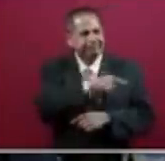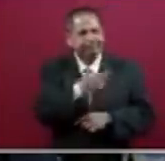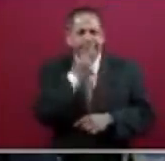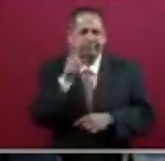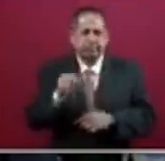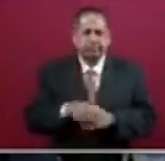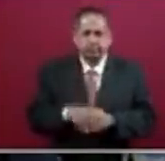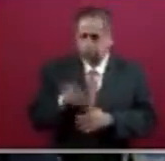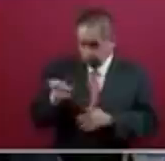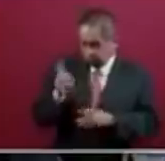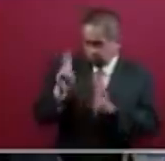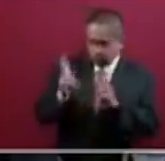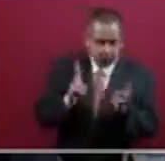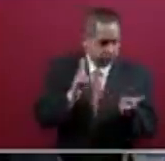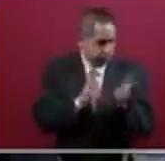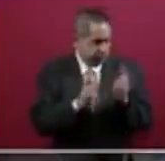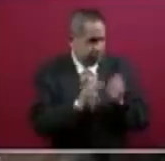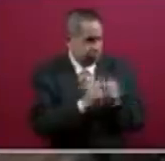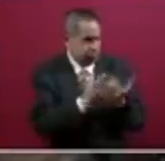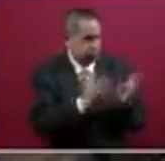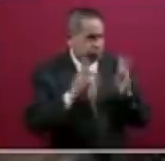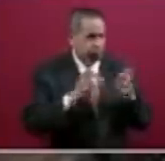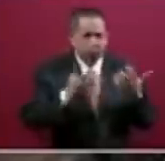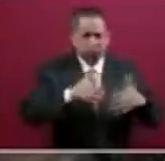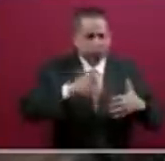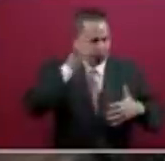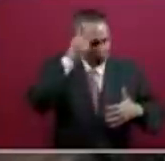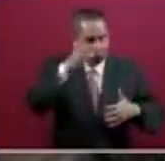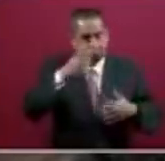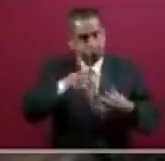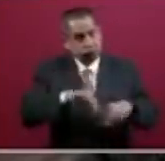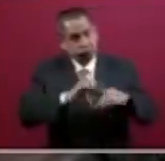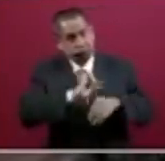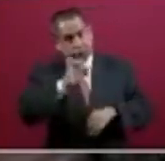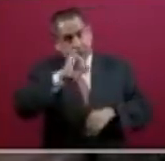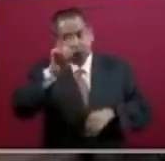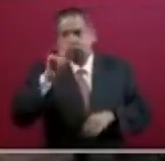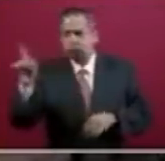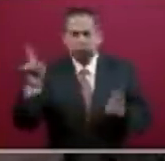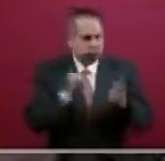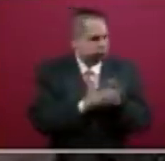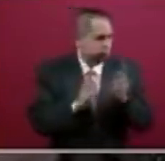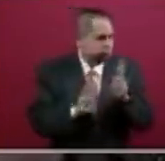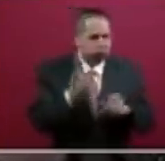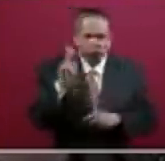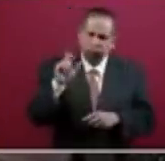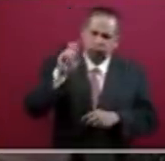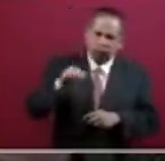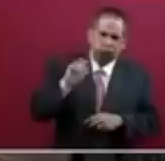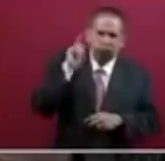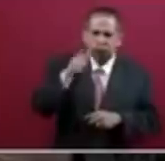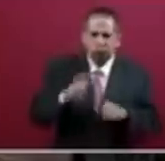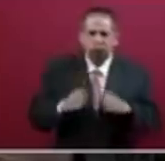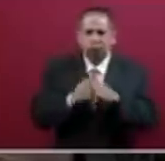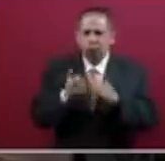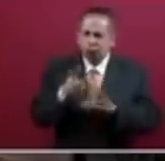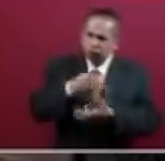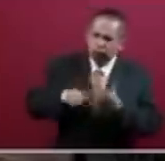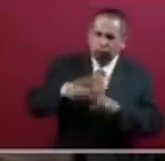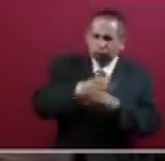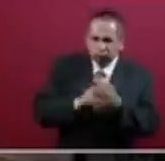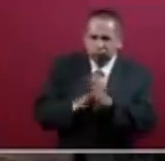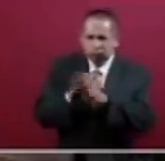reunido usted con empresarios importantes? ¿Ha acordado algún plan? ¿Se ha pensado en un plan emergente para activar el